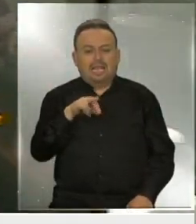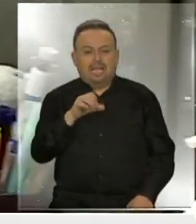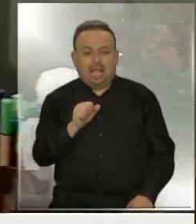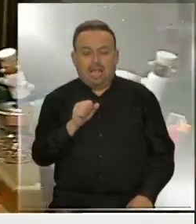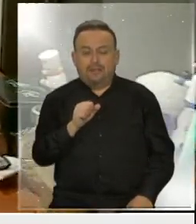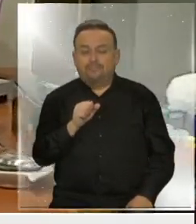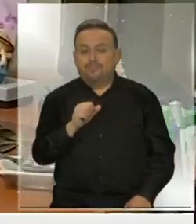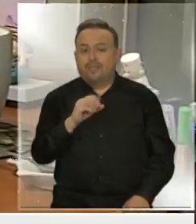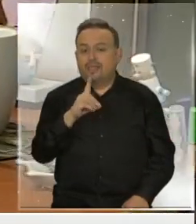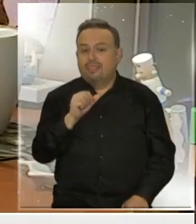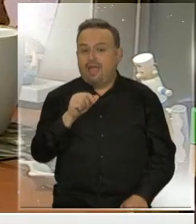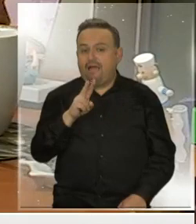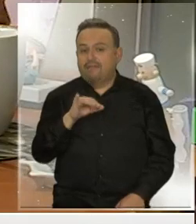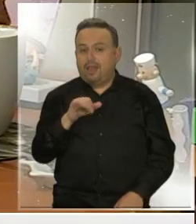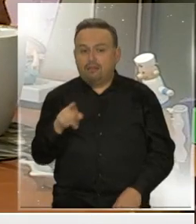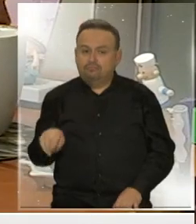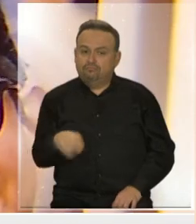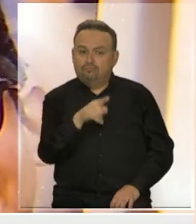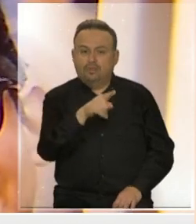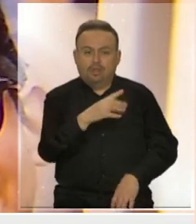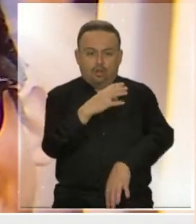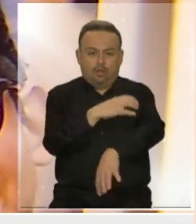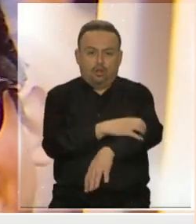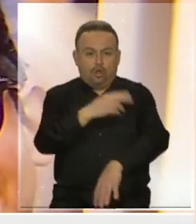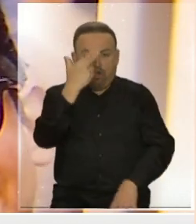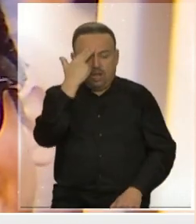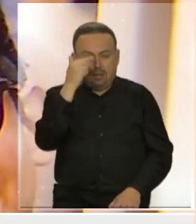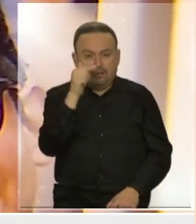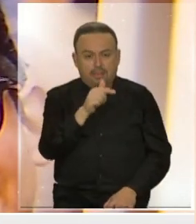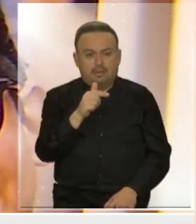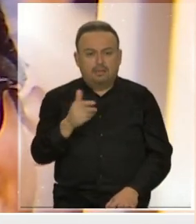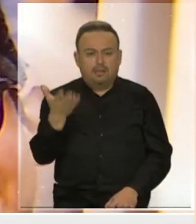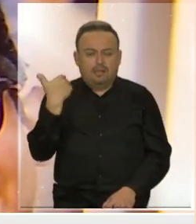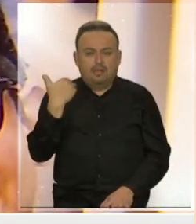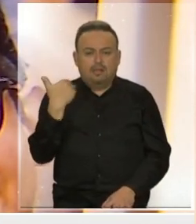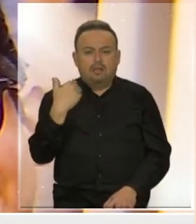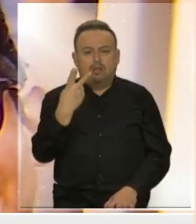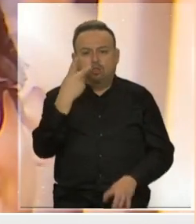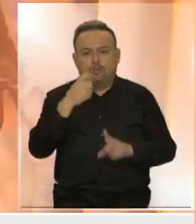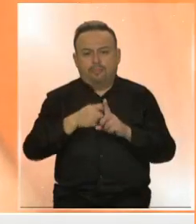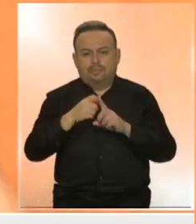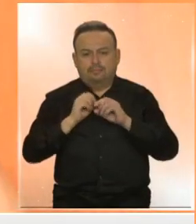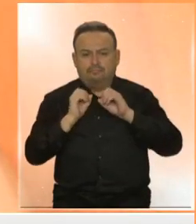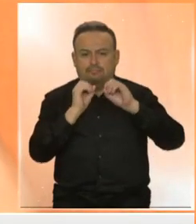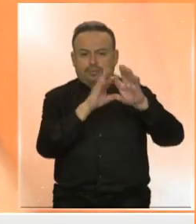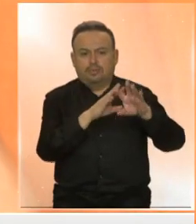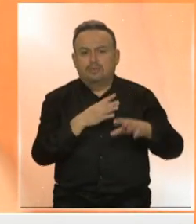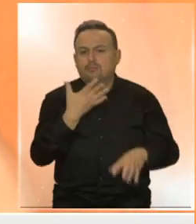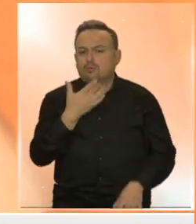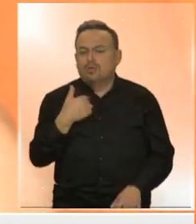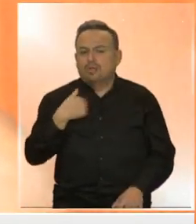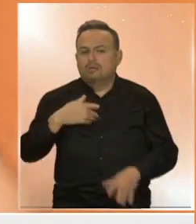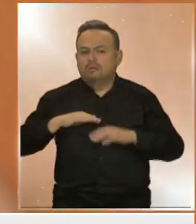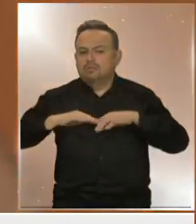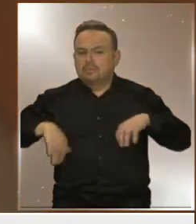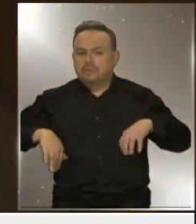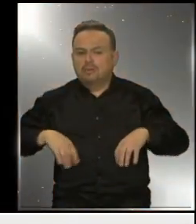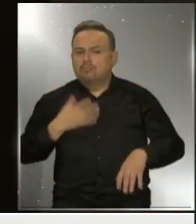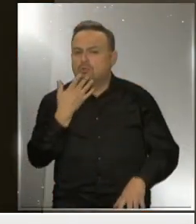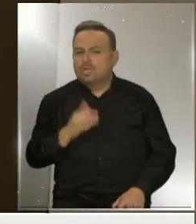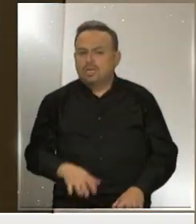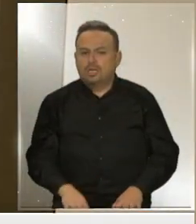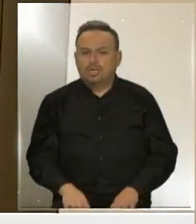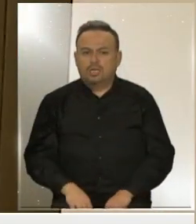vio obligada a enviar a sus hijos a la región de Coquimbo desde hace ya 2 meses. ¿Por qué nos tuvimos que separar, Aloncito? Porque